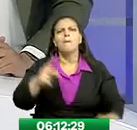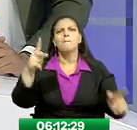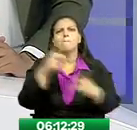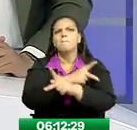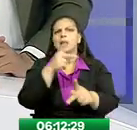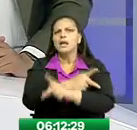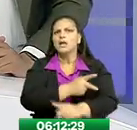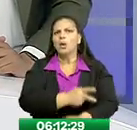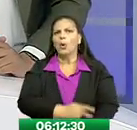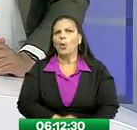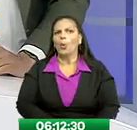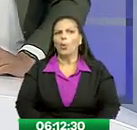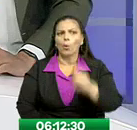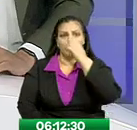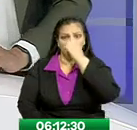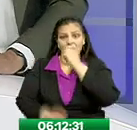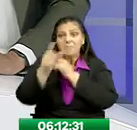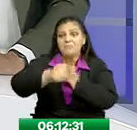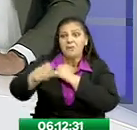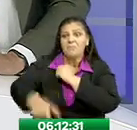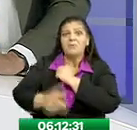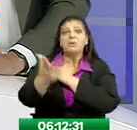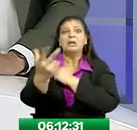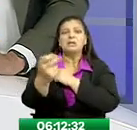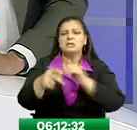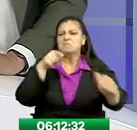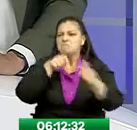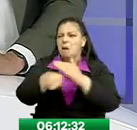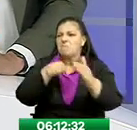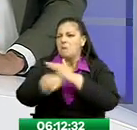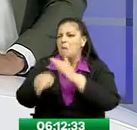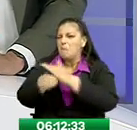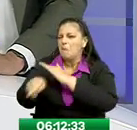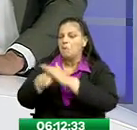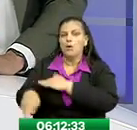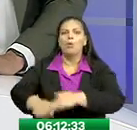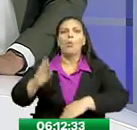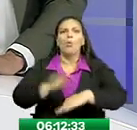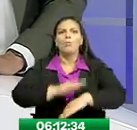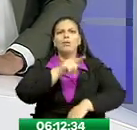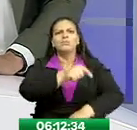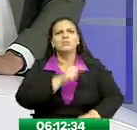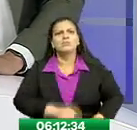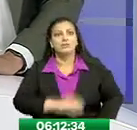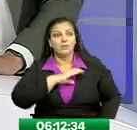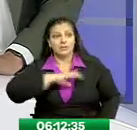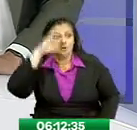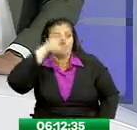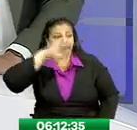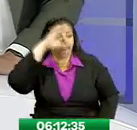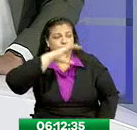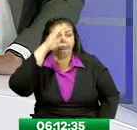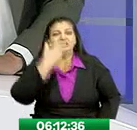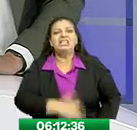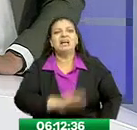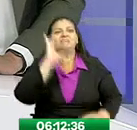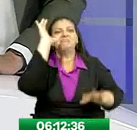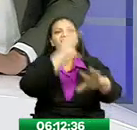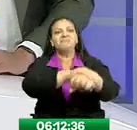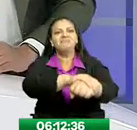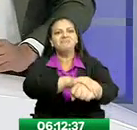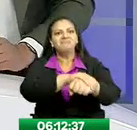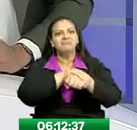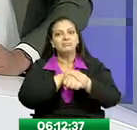en 13 muertes violentas. El sujeto también habría participado en el intento de asesinato de un servidor policial